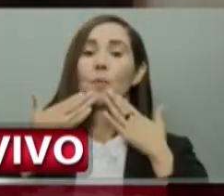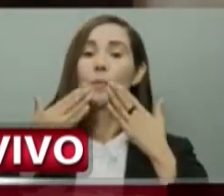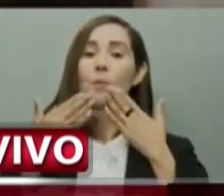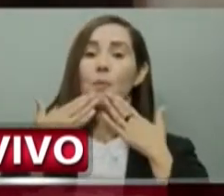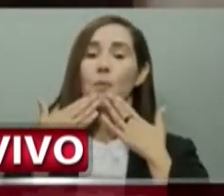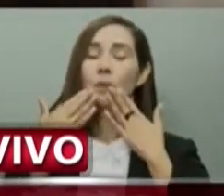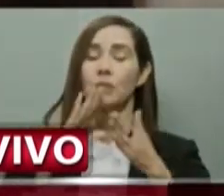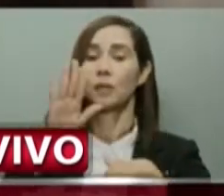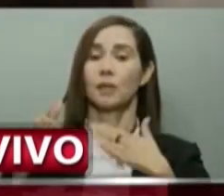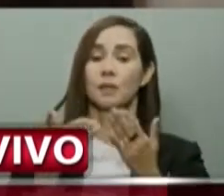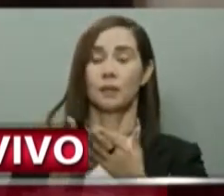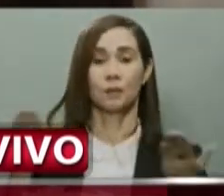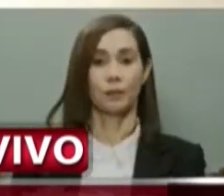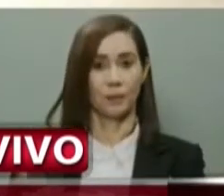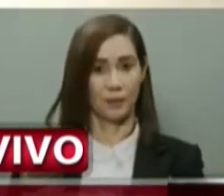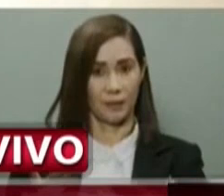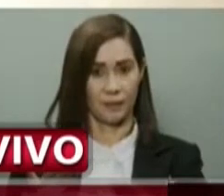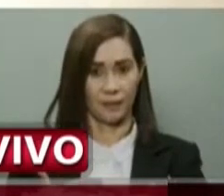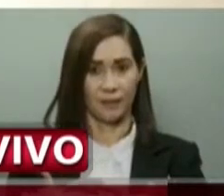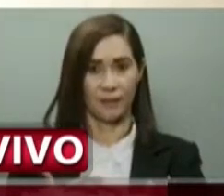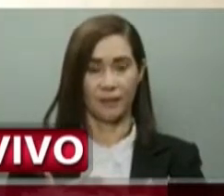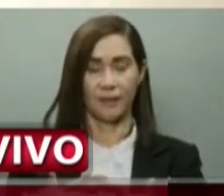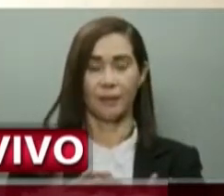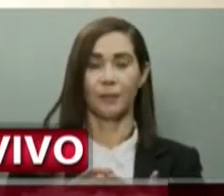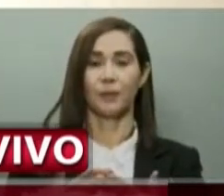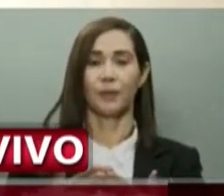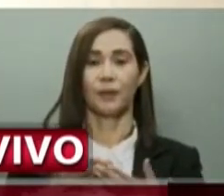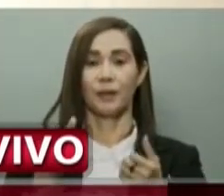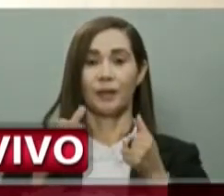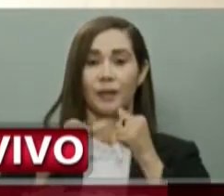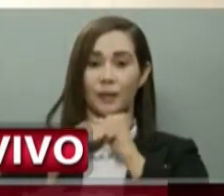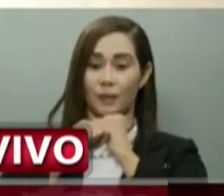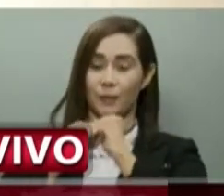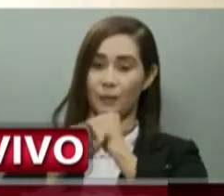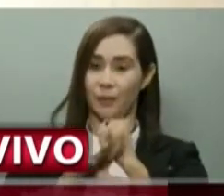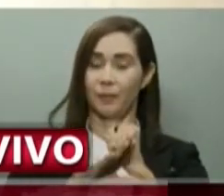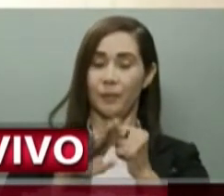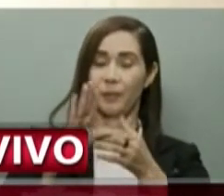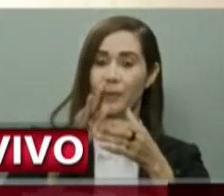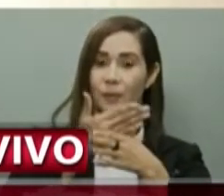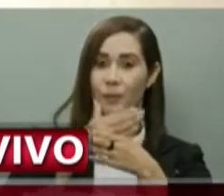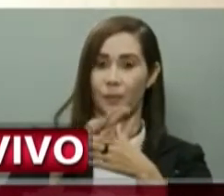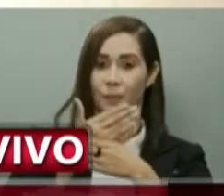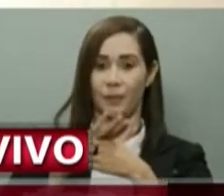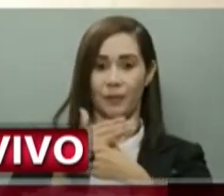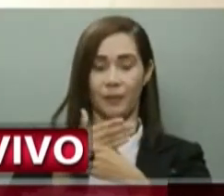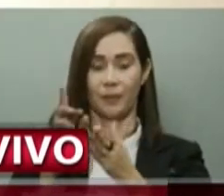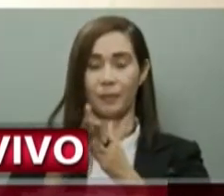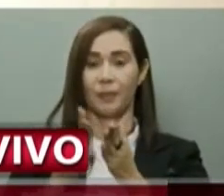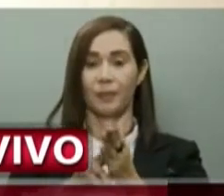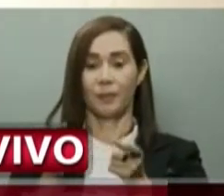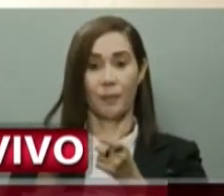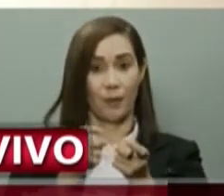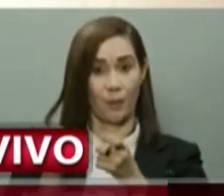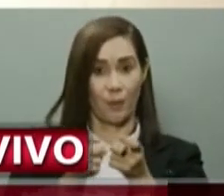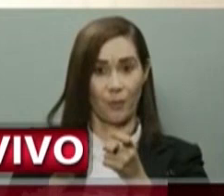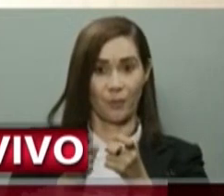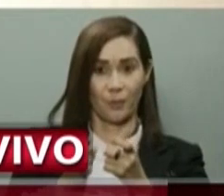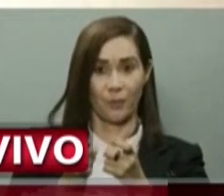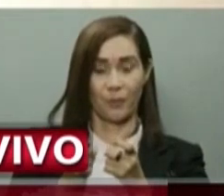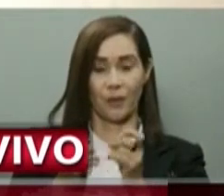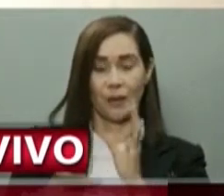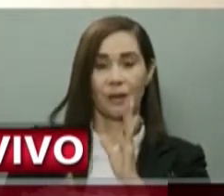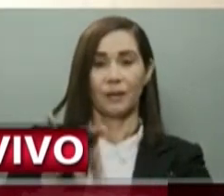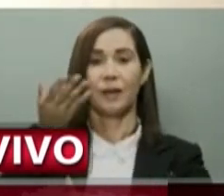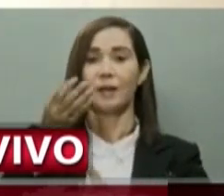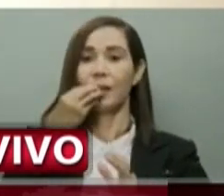Muchísimas gracias a todos los presentes por ser parte de esta rueda de prensa en la cual hemos compartido las medidas para mitigar las